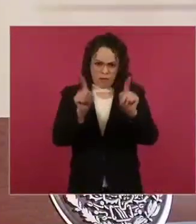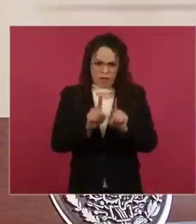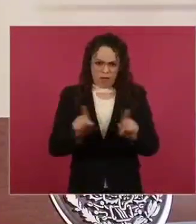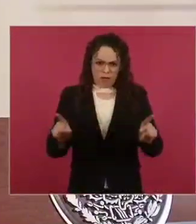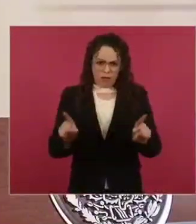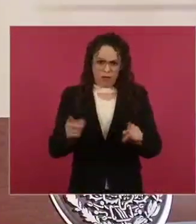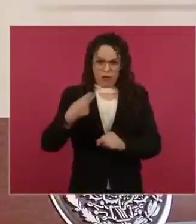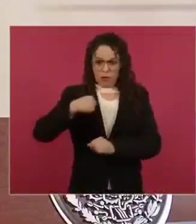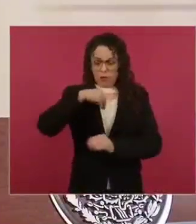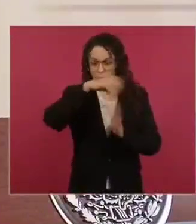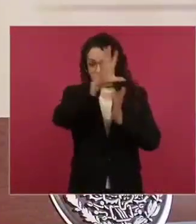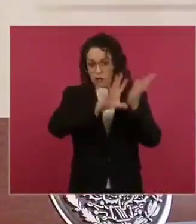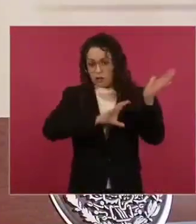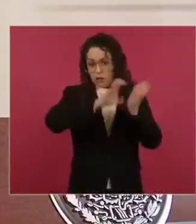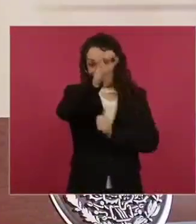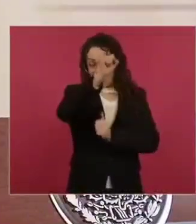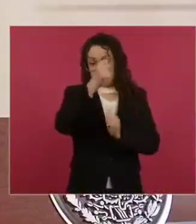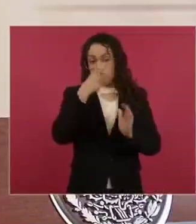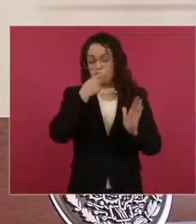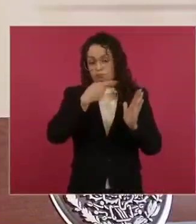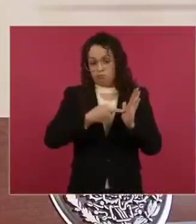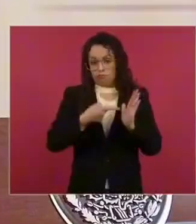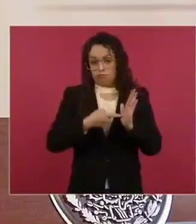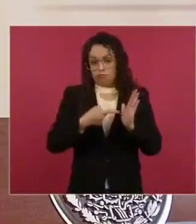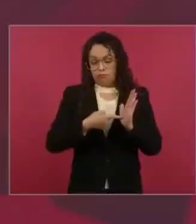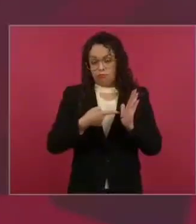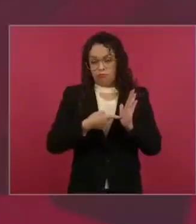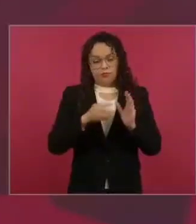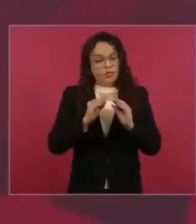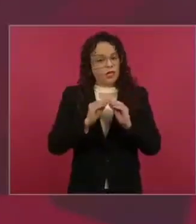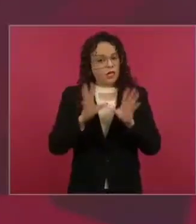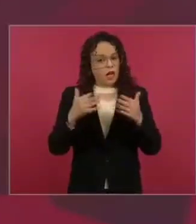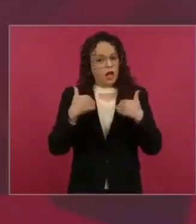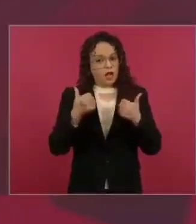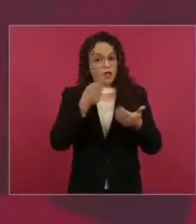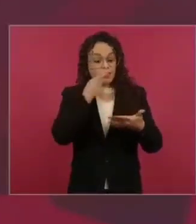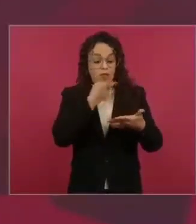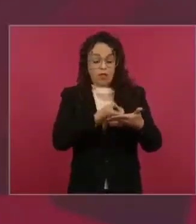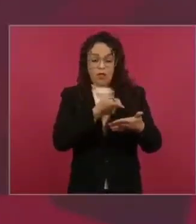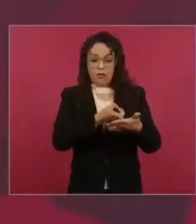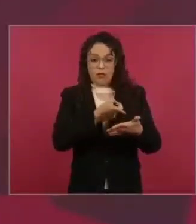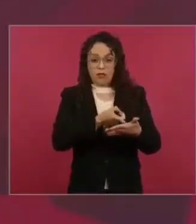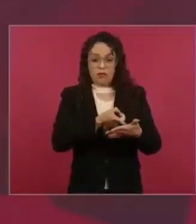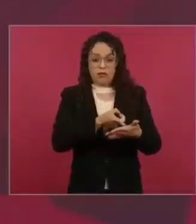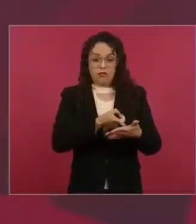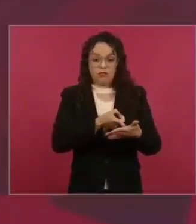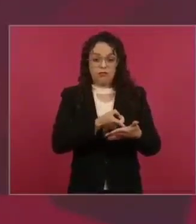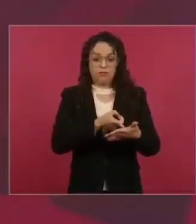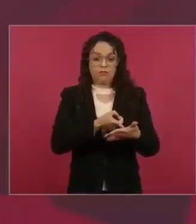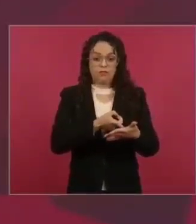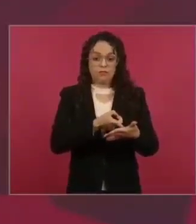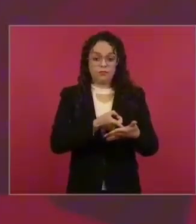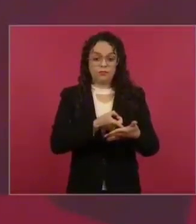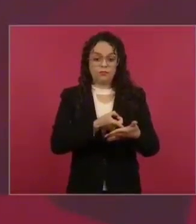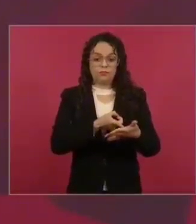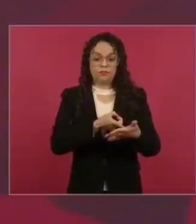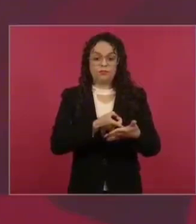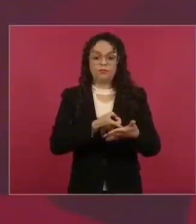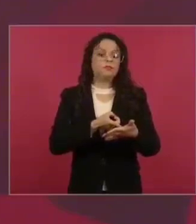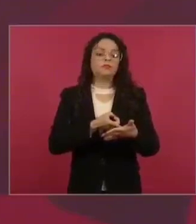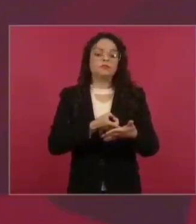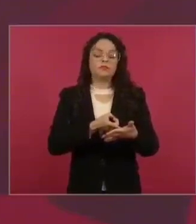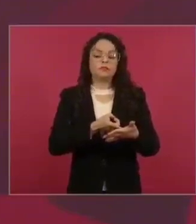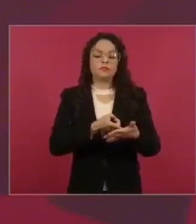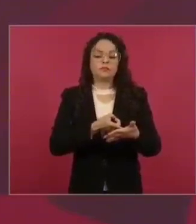el 100% del país, tendrías mucha mayor desaprobación. O sea, serías insostenible. Entonces